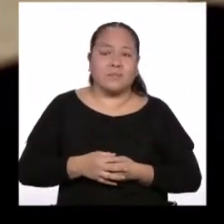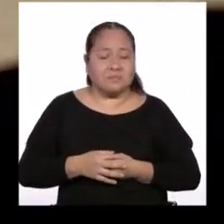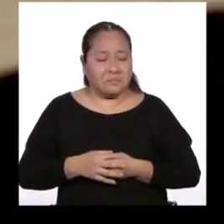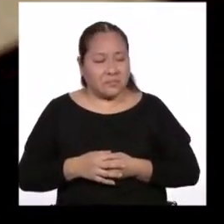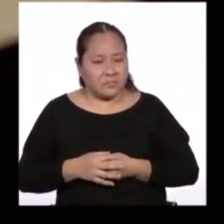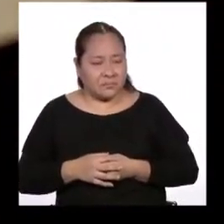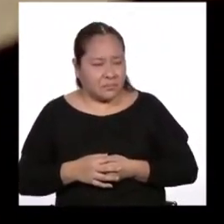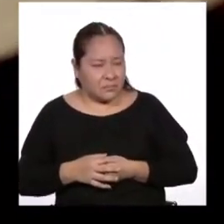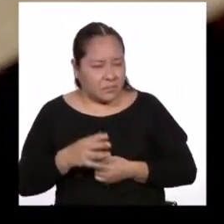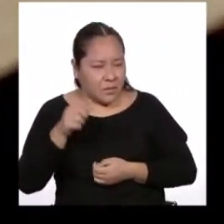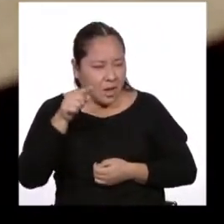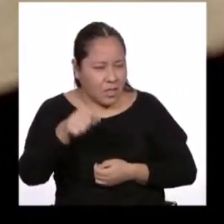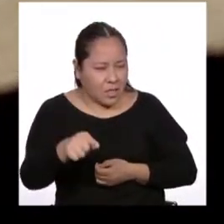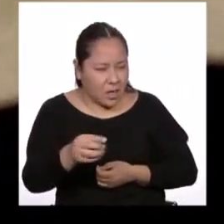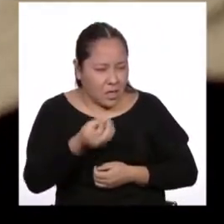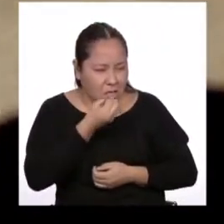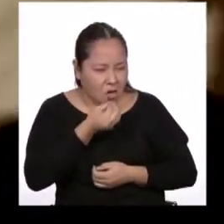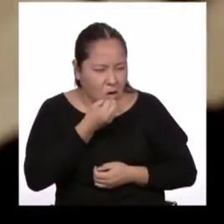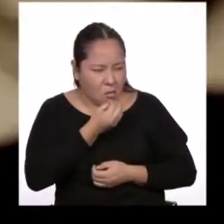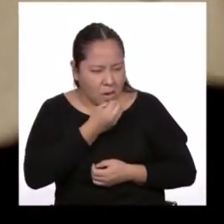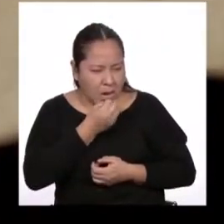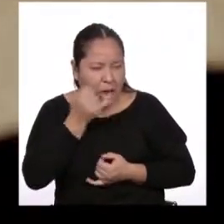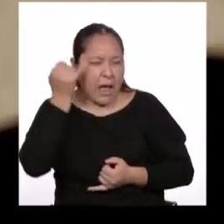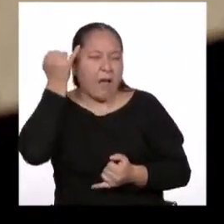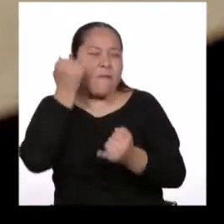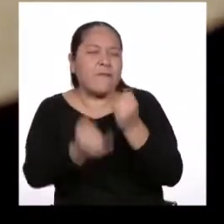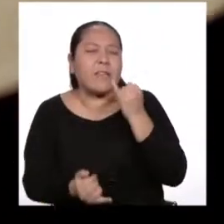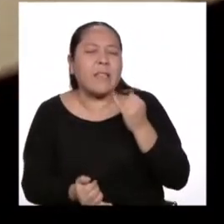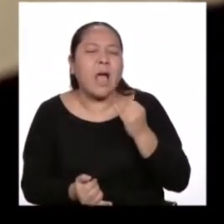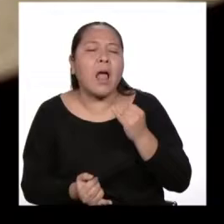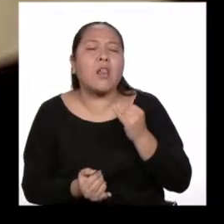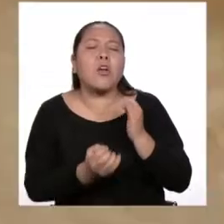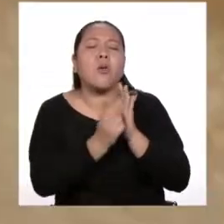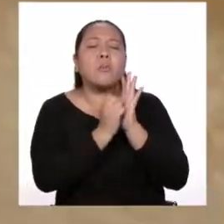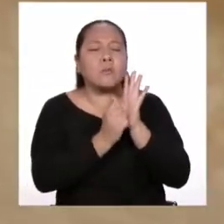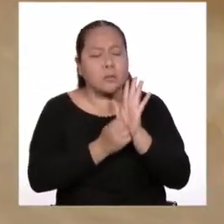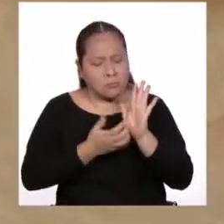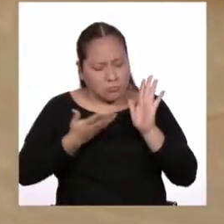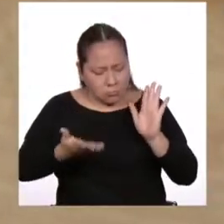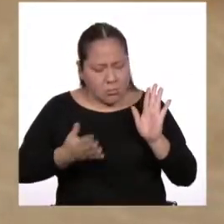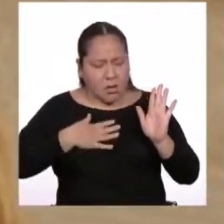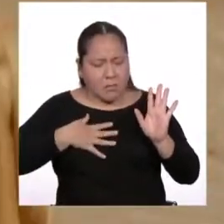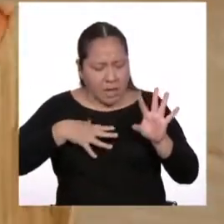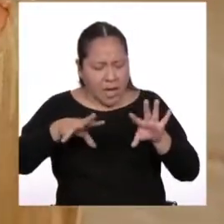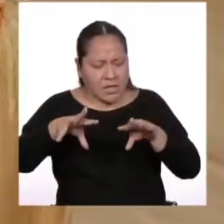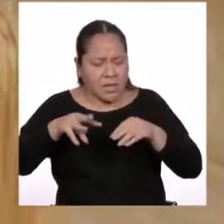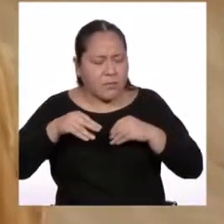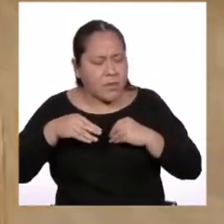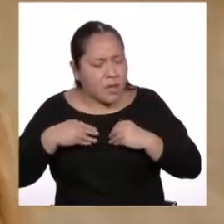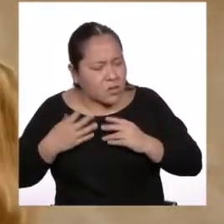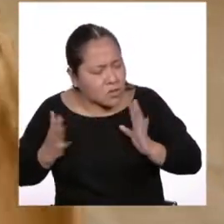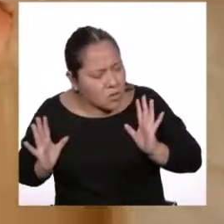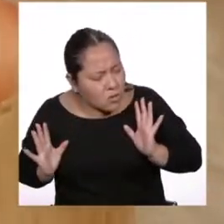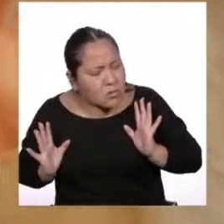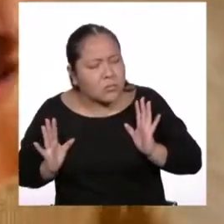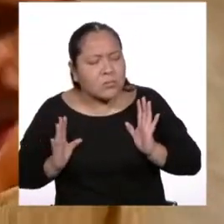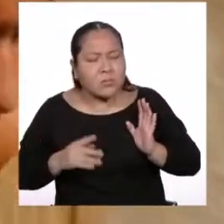A ti te comeré el último como símbolo de mi hospitalidad. Pero